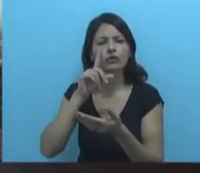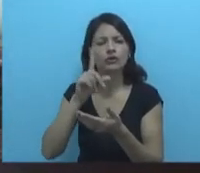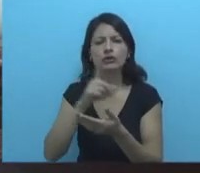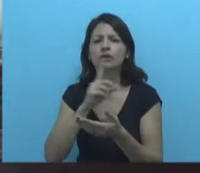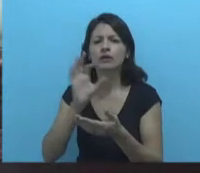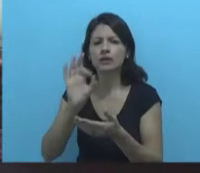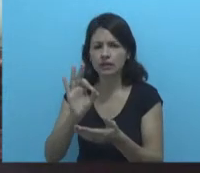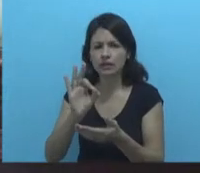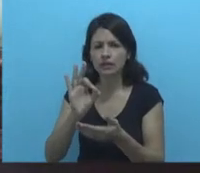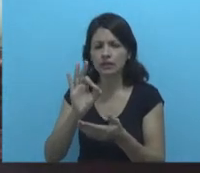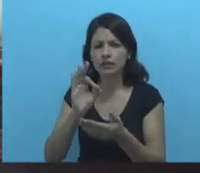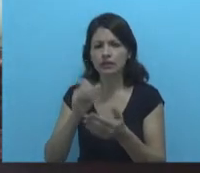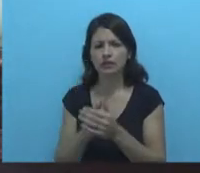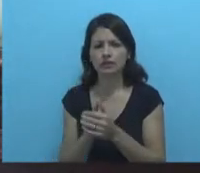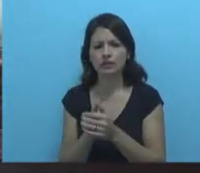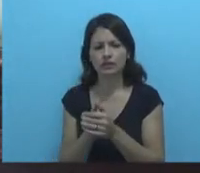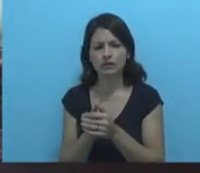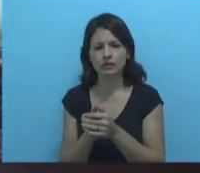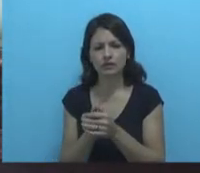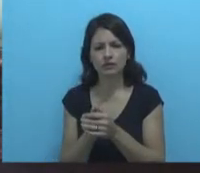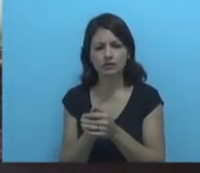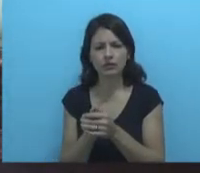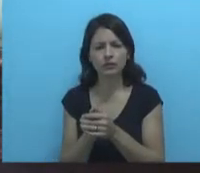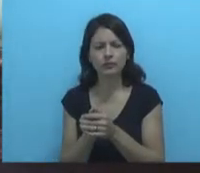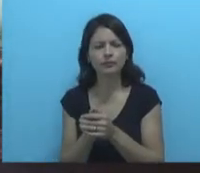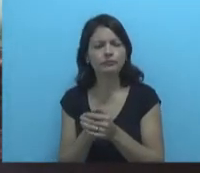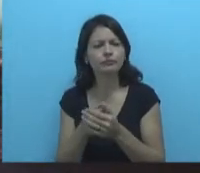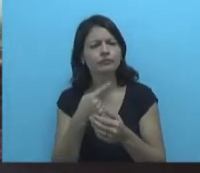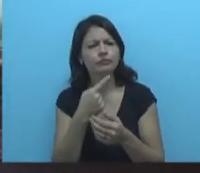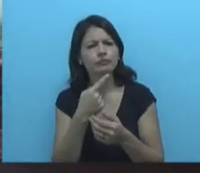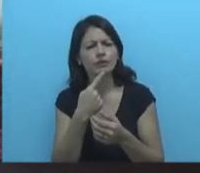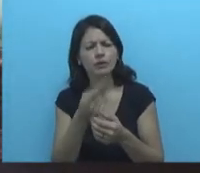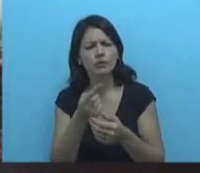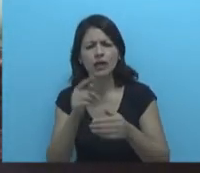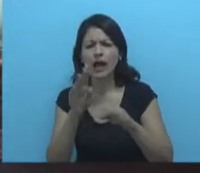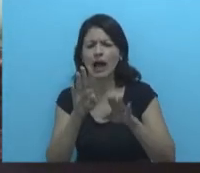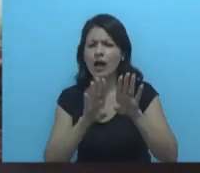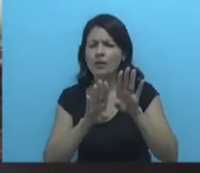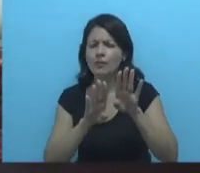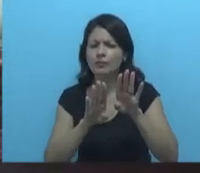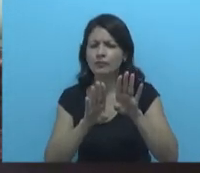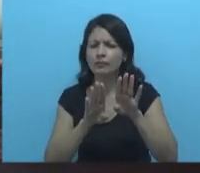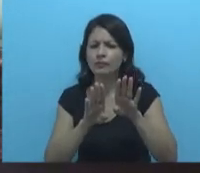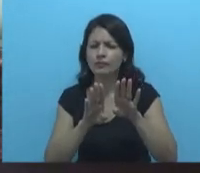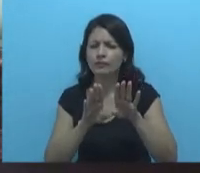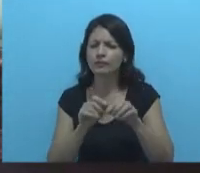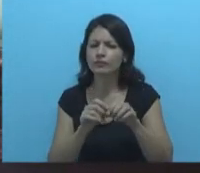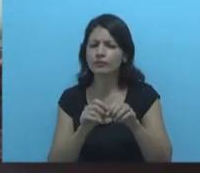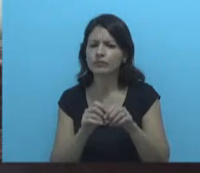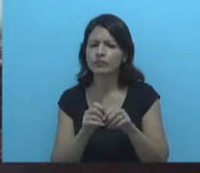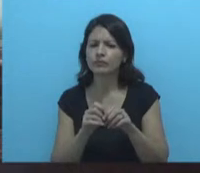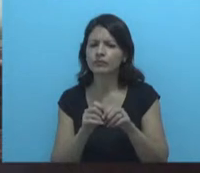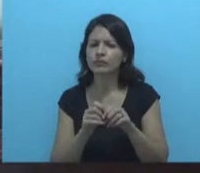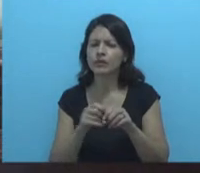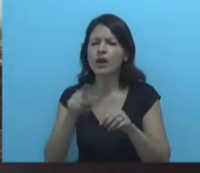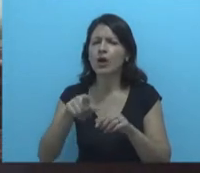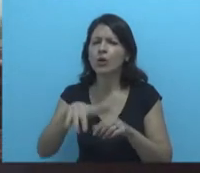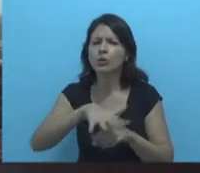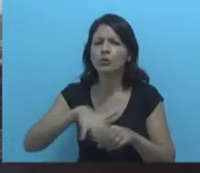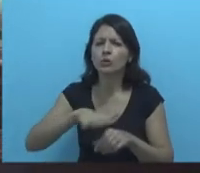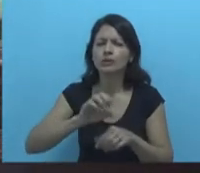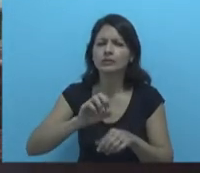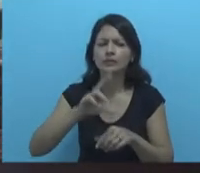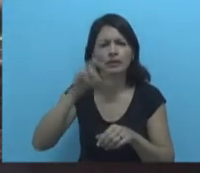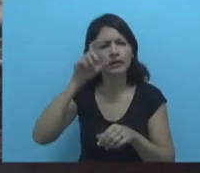vencido y barbijos confeccionados íntegramente en plástico en coincidencia con un operativo de vacunación del Plan Santa Fe Vacuna en la localidad de